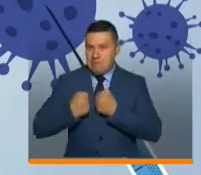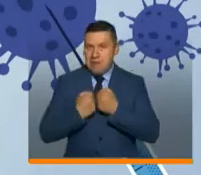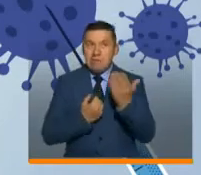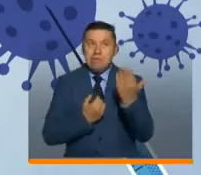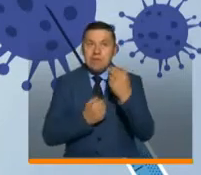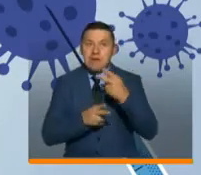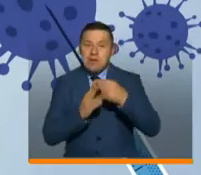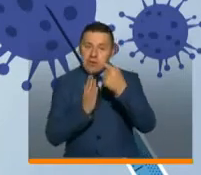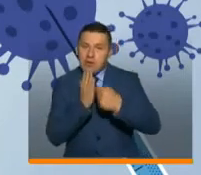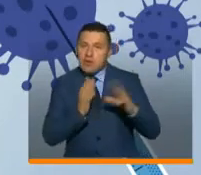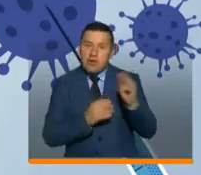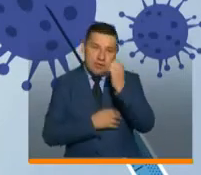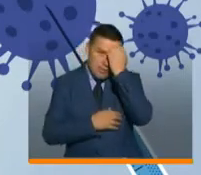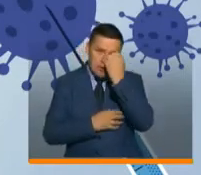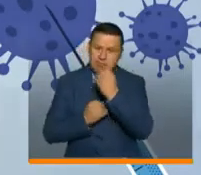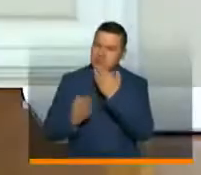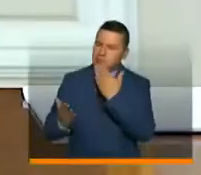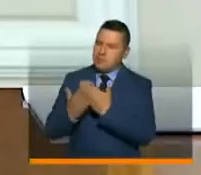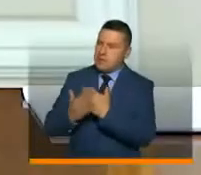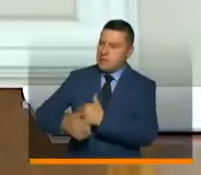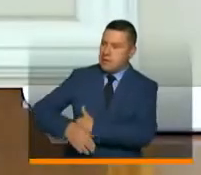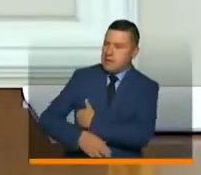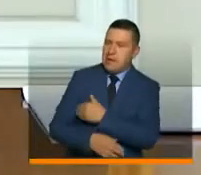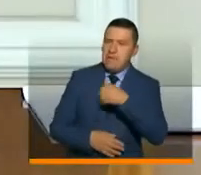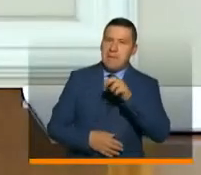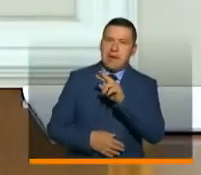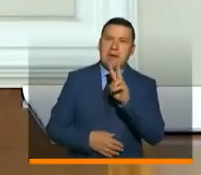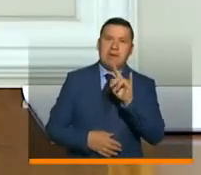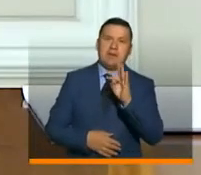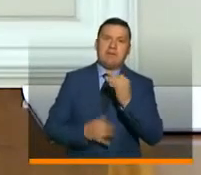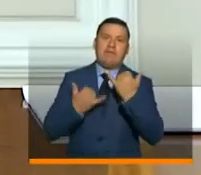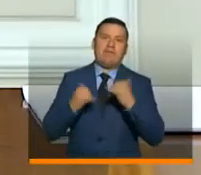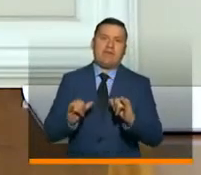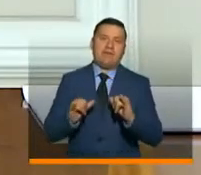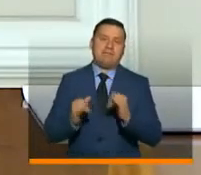territoriales. Muchísimas gracias, ministra María Victoria. Eso es todo por hoy en Prevención y Acción.